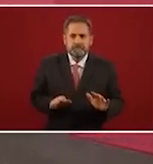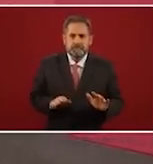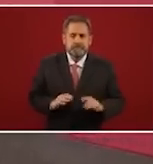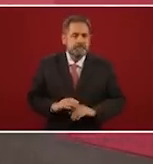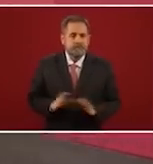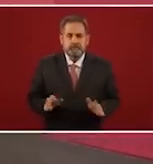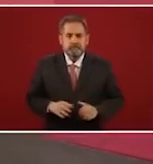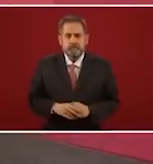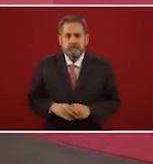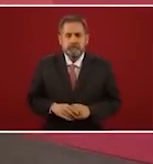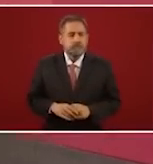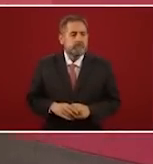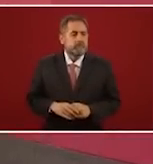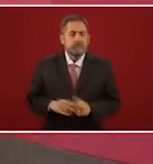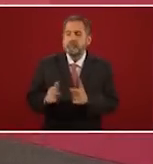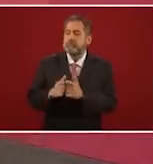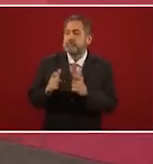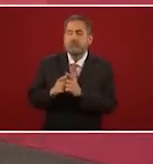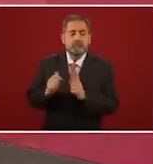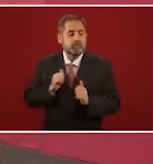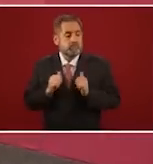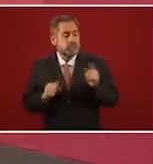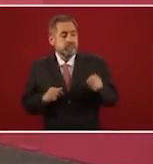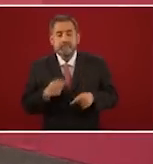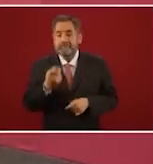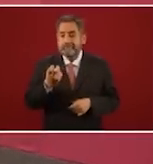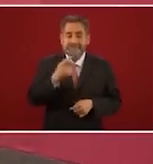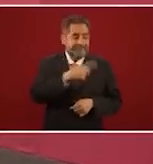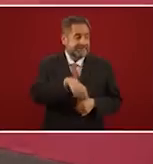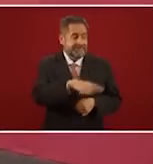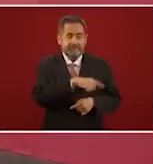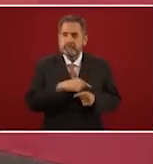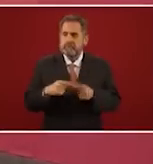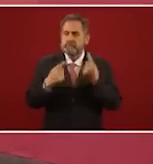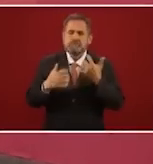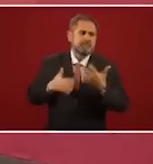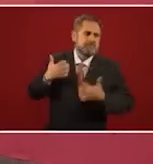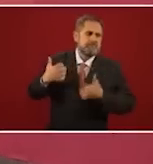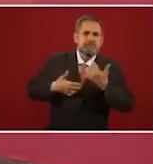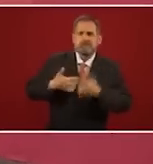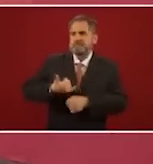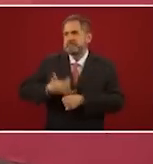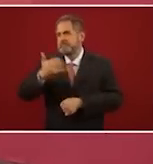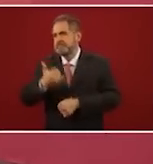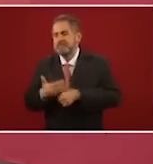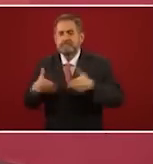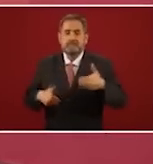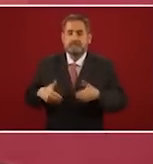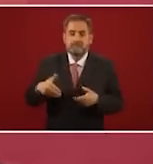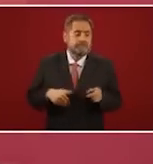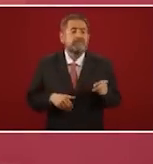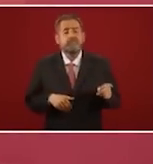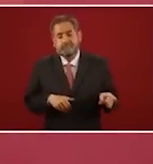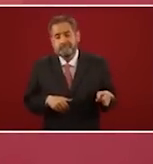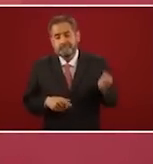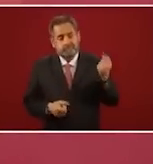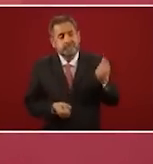beneficio de grupos de intereses creados, pues hay inconformidad en algunos medios. O sea, nada